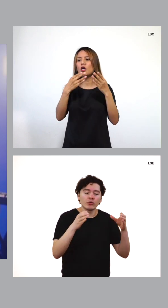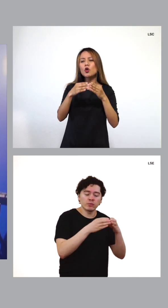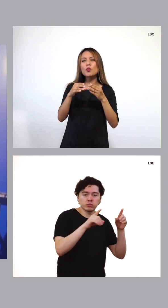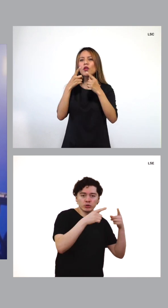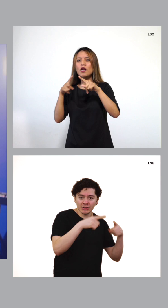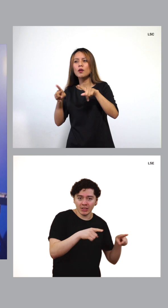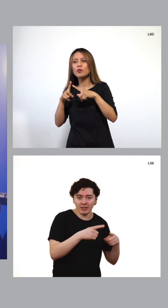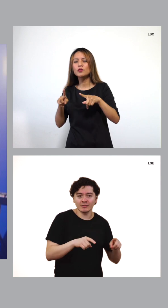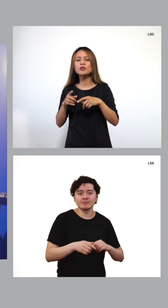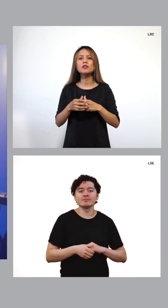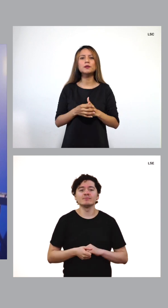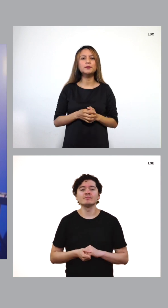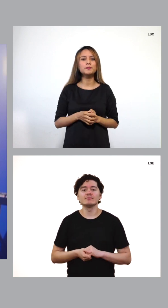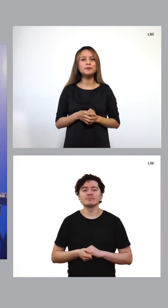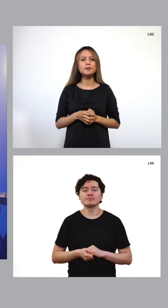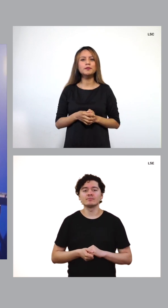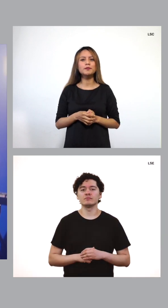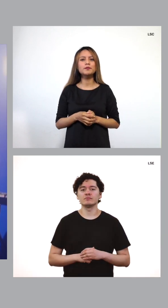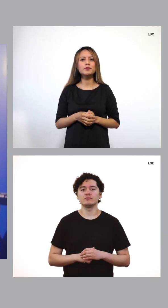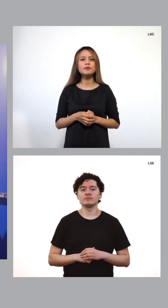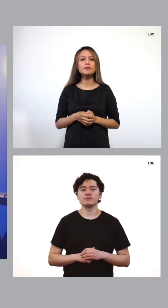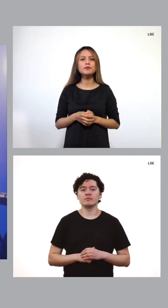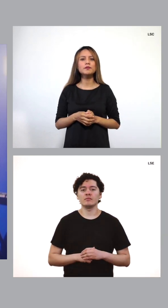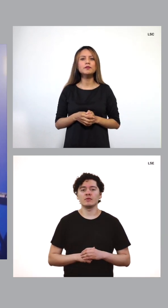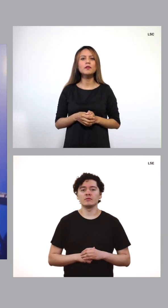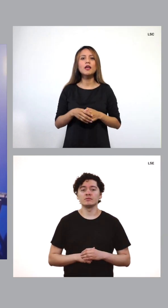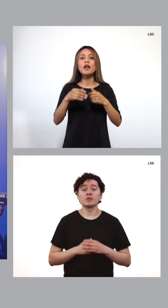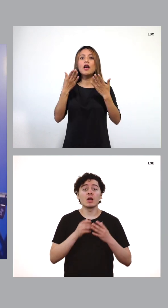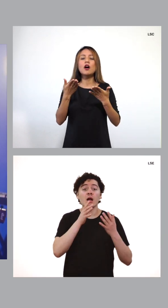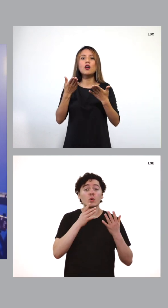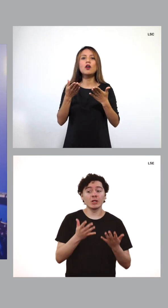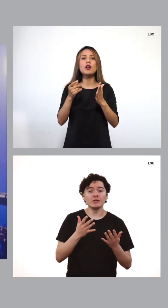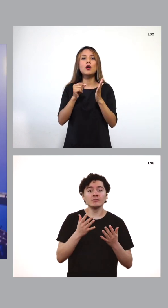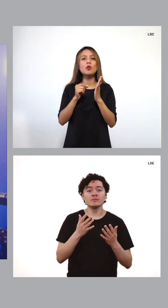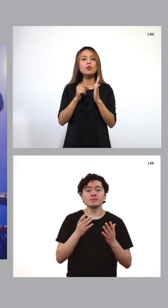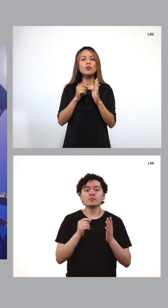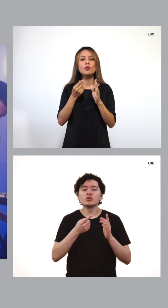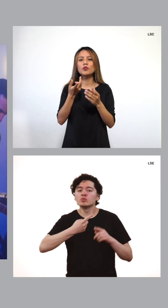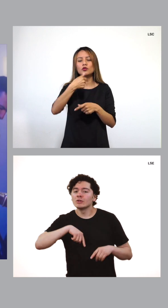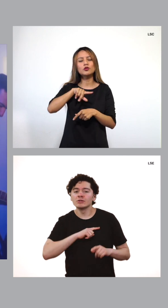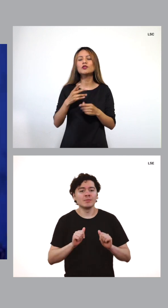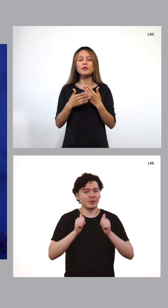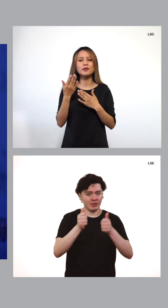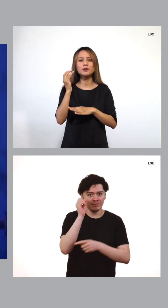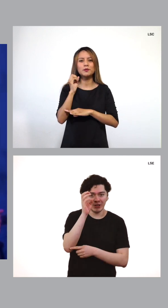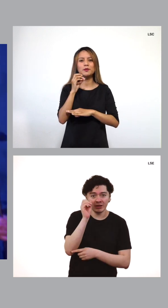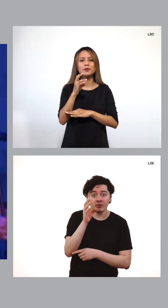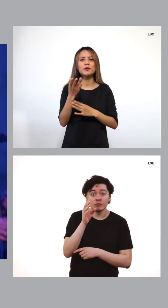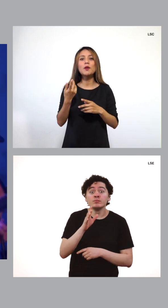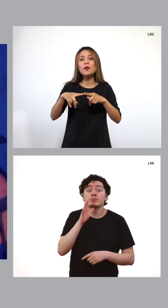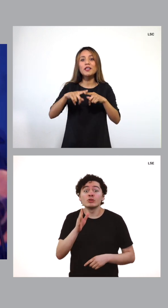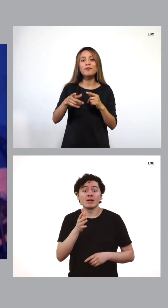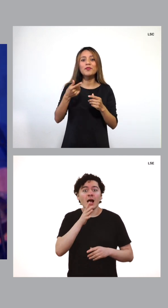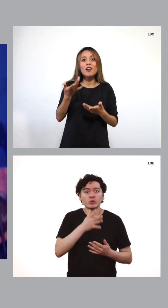siempre tenéis para levantar la voz hacia Jesús. Podéis tomar asiento en unos momentos, os vuelvo a llamar. Y aquí estamos, Domingo de